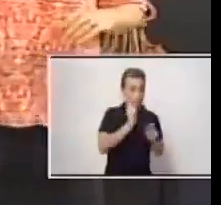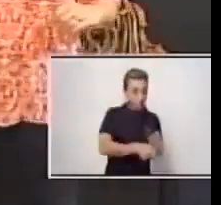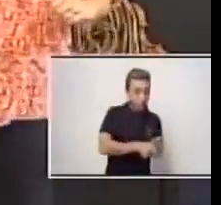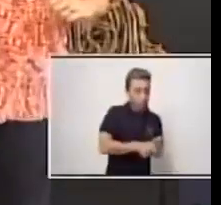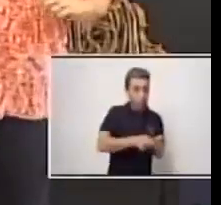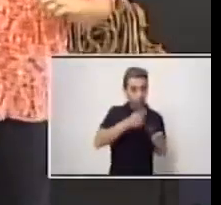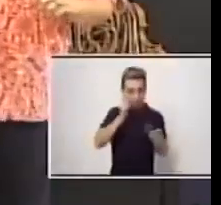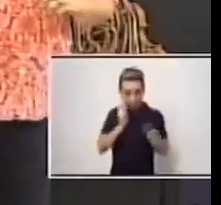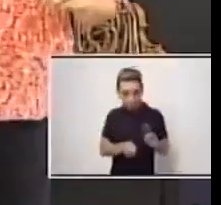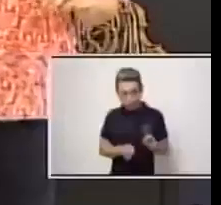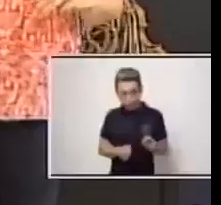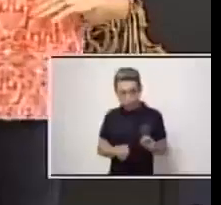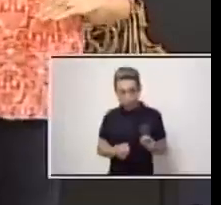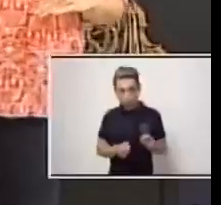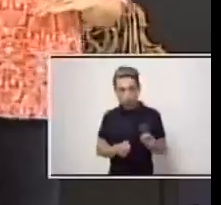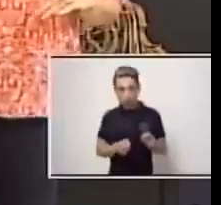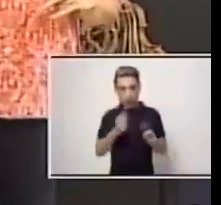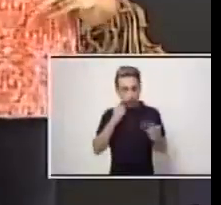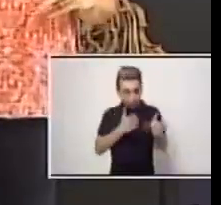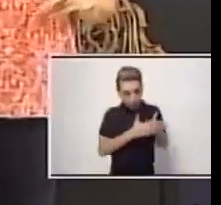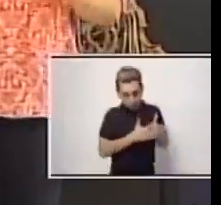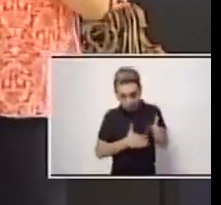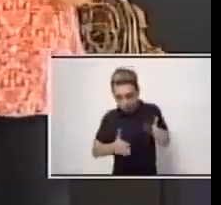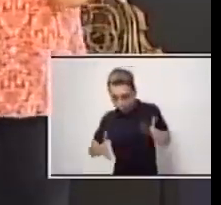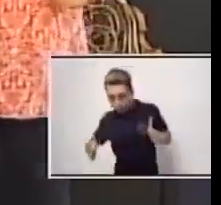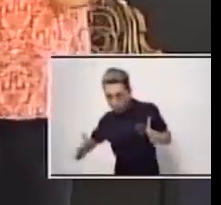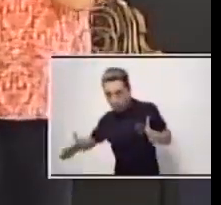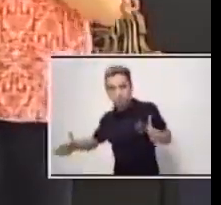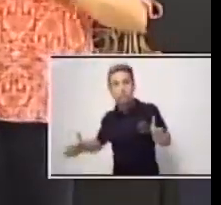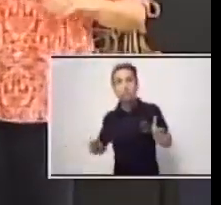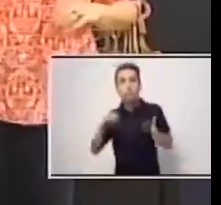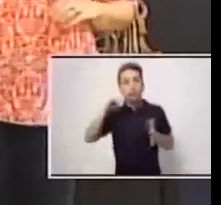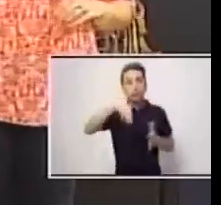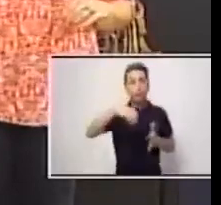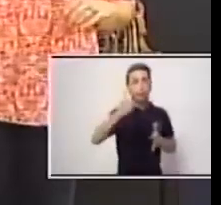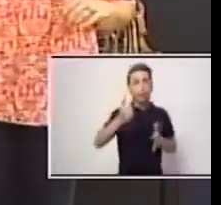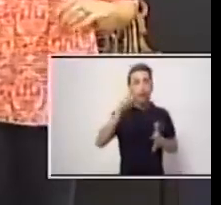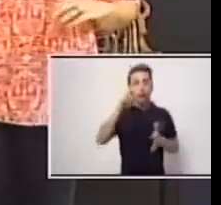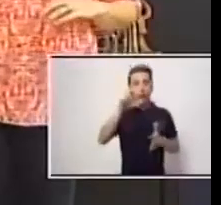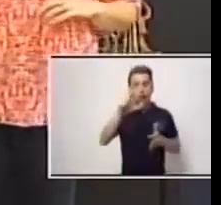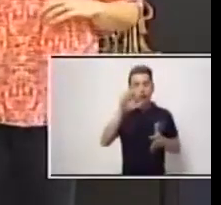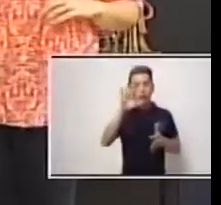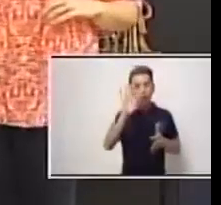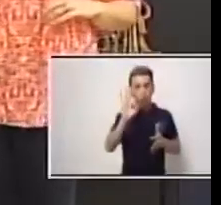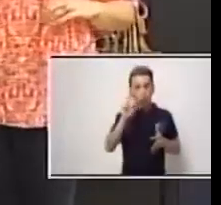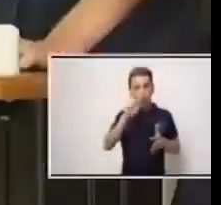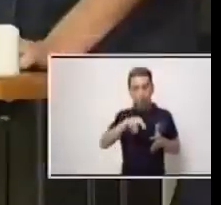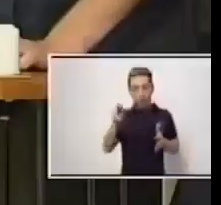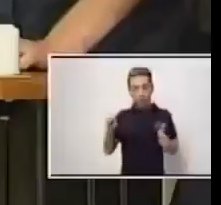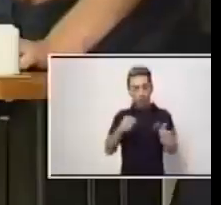Vamos a empezar con el ritmo, que es el macro ritmo, ¿sí?